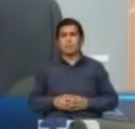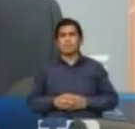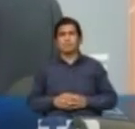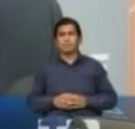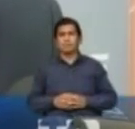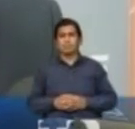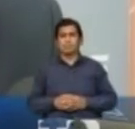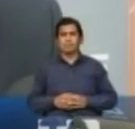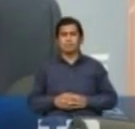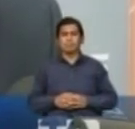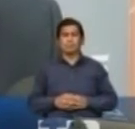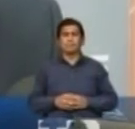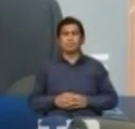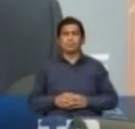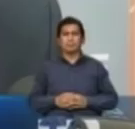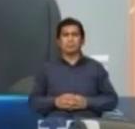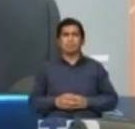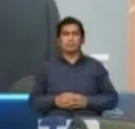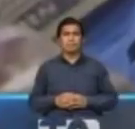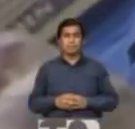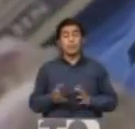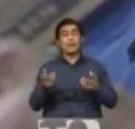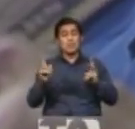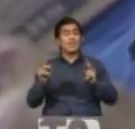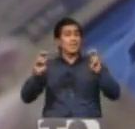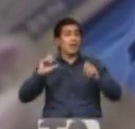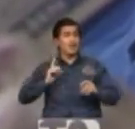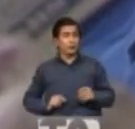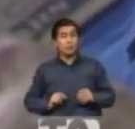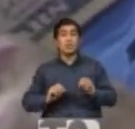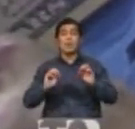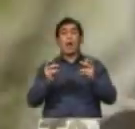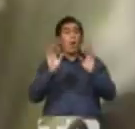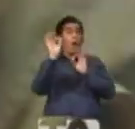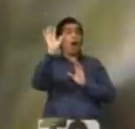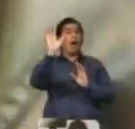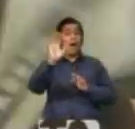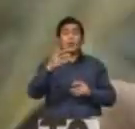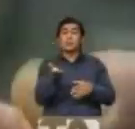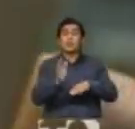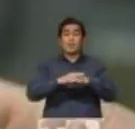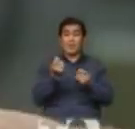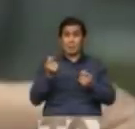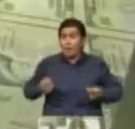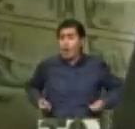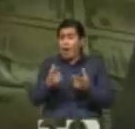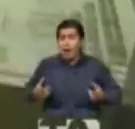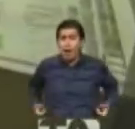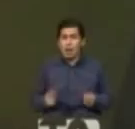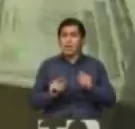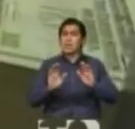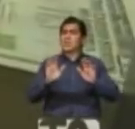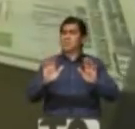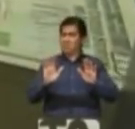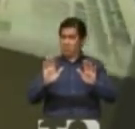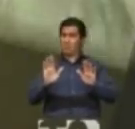el estudio actuarial del Fondo de Salud. Y para ahorrar recursos, el IES tiene previsto reducir en gastos administrativos 400